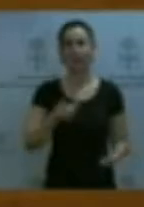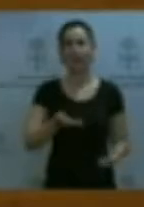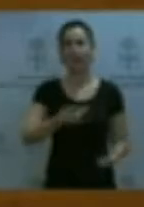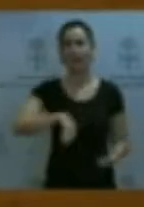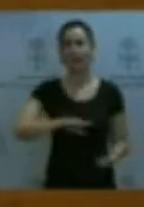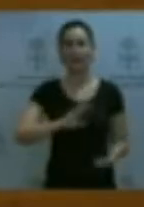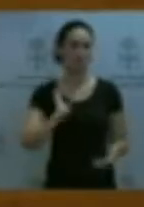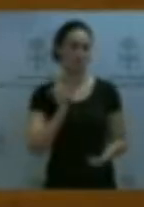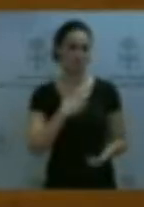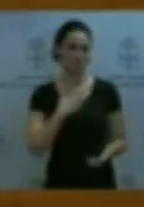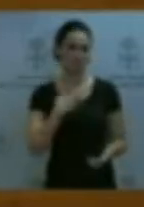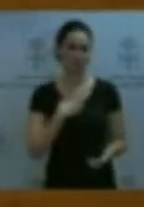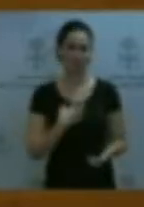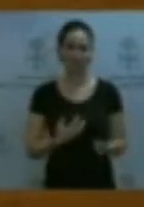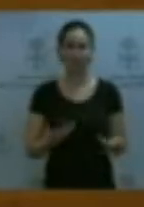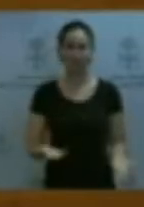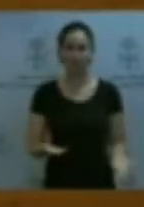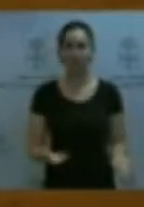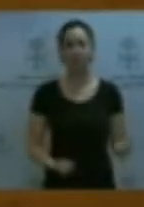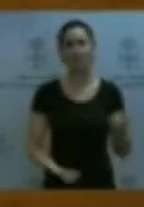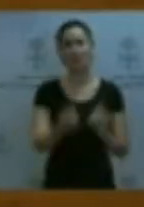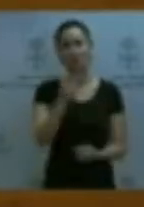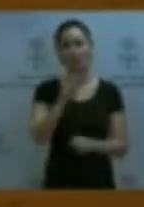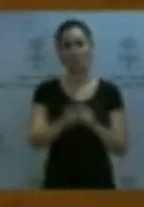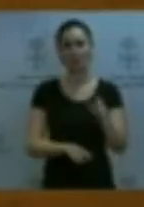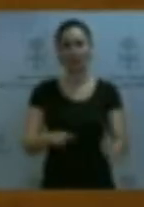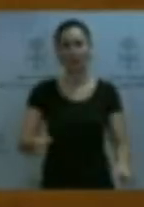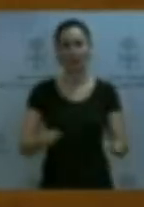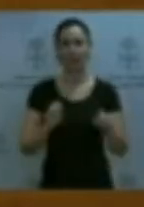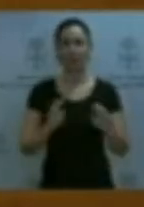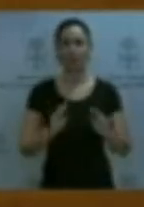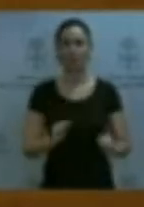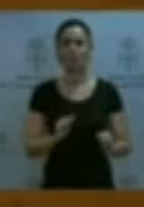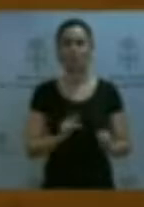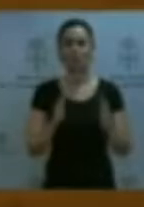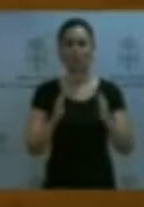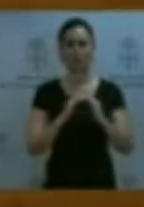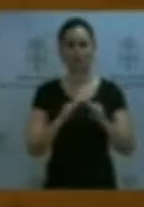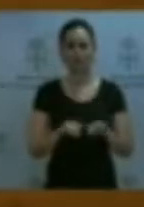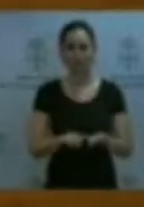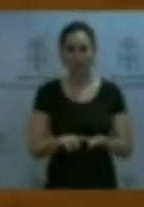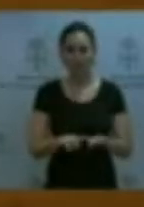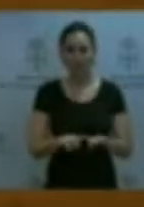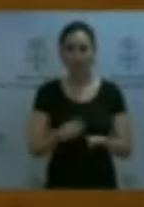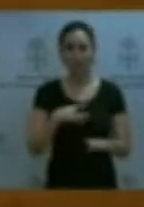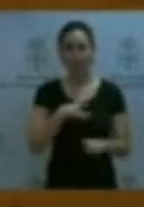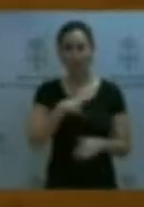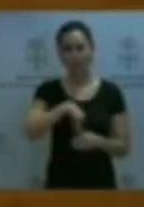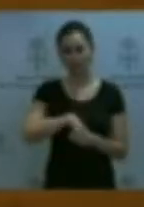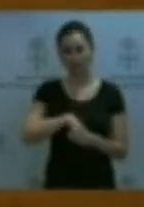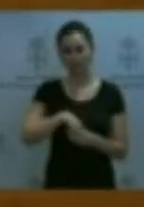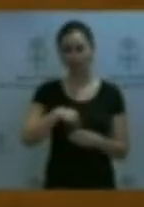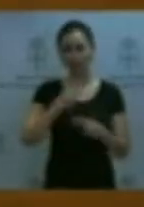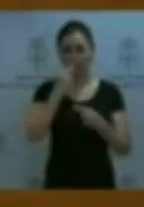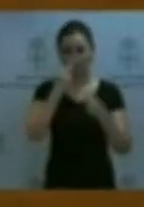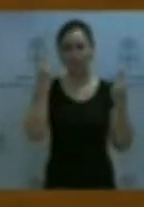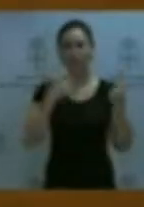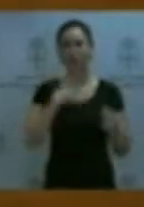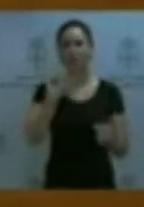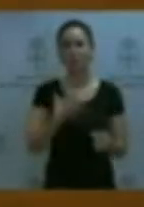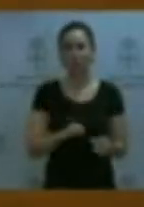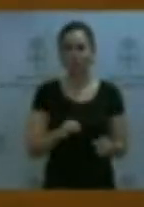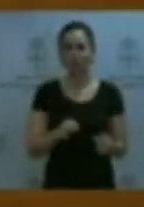los cuales el teletrabajo desde el ámbito de la función pública se puede y se debe reconocer? Naturalmente que sí. Y